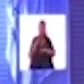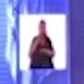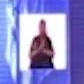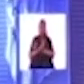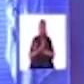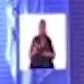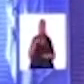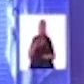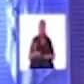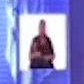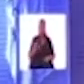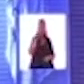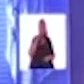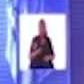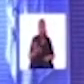hecho inédito.